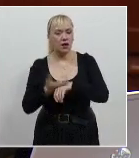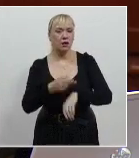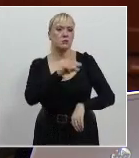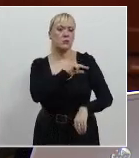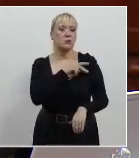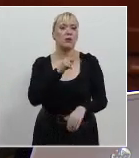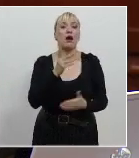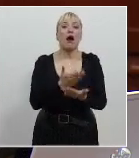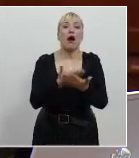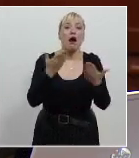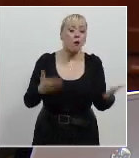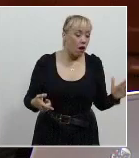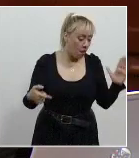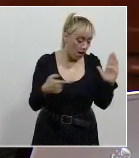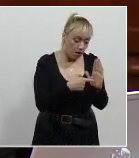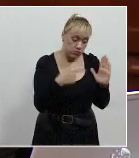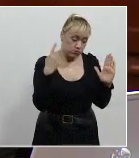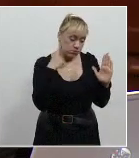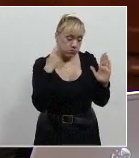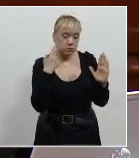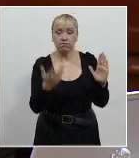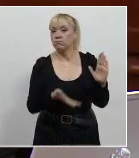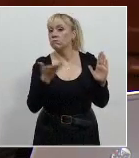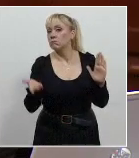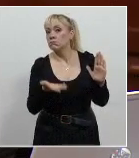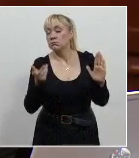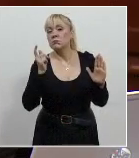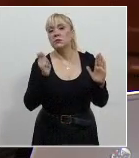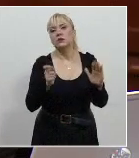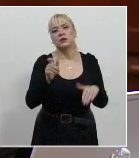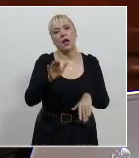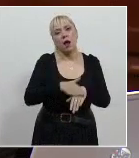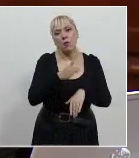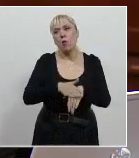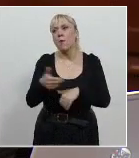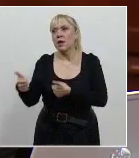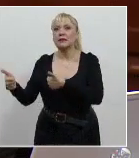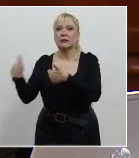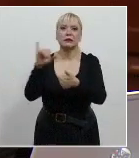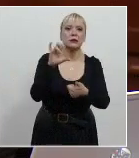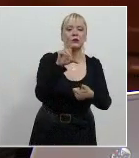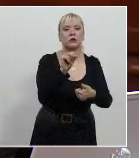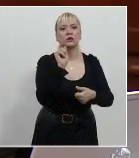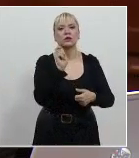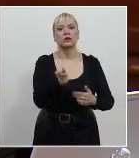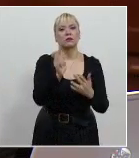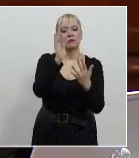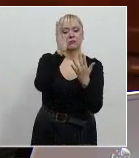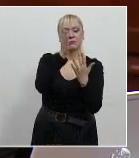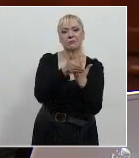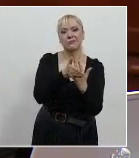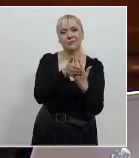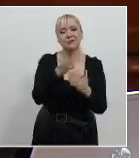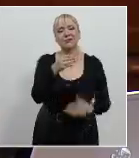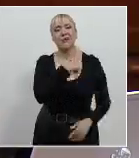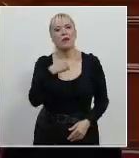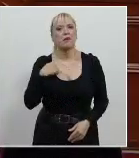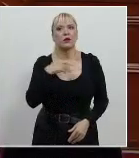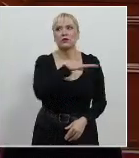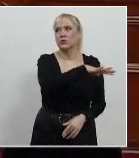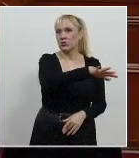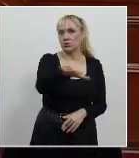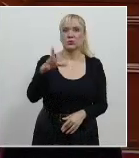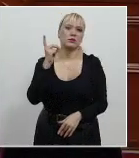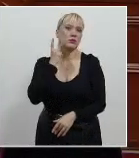sus efectos inmediatos y está condicionado a la aprobación de las 2/3 partes de los miembros del Congreso.